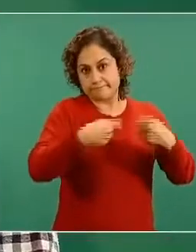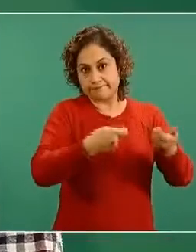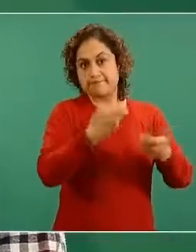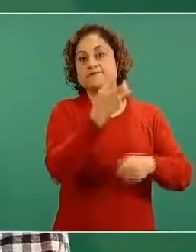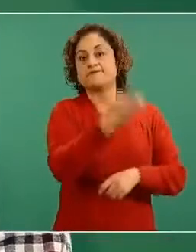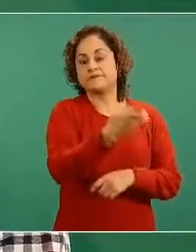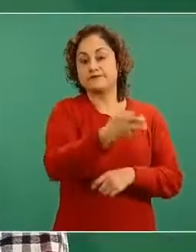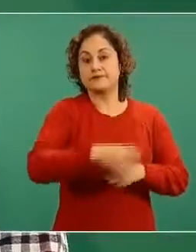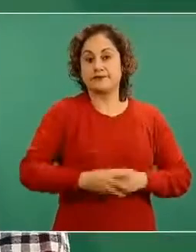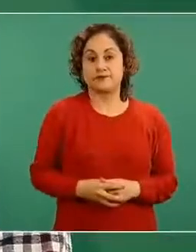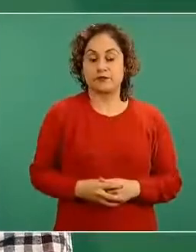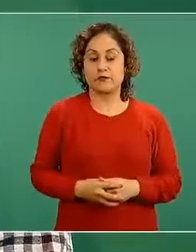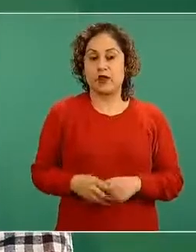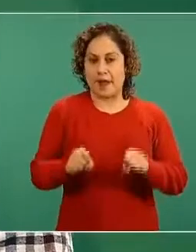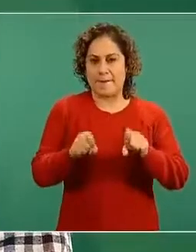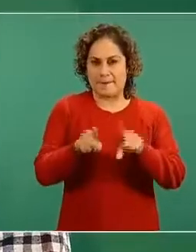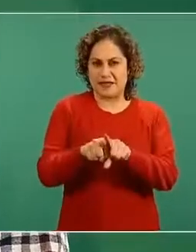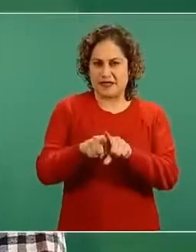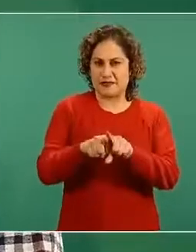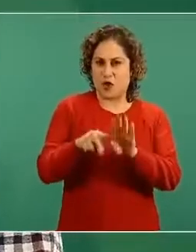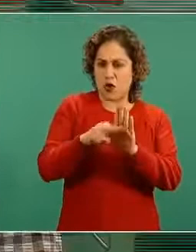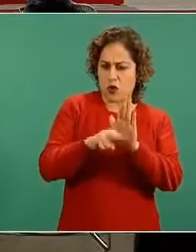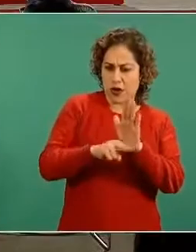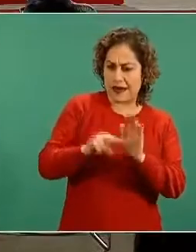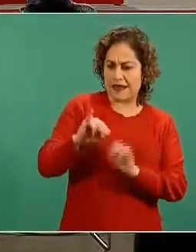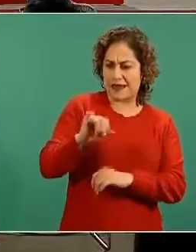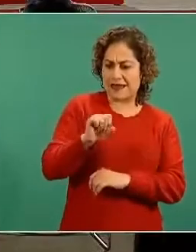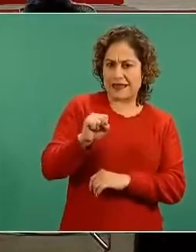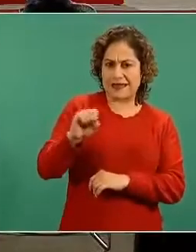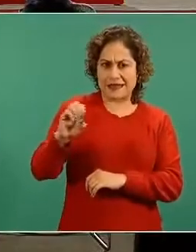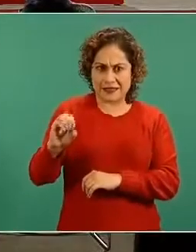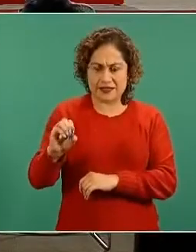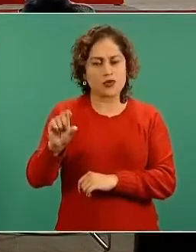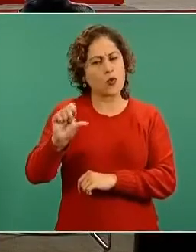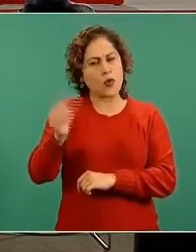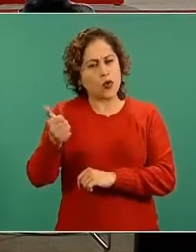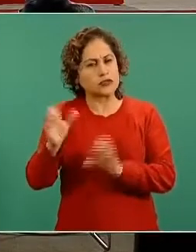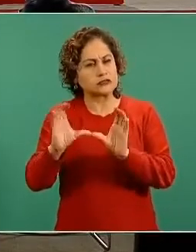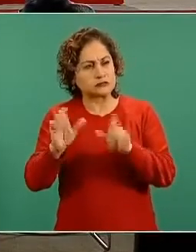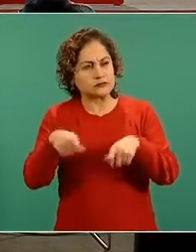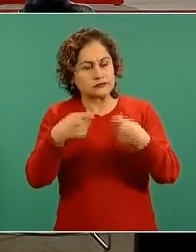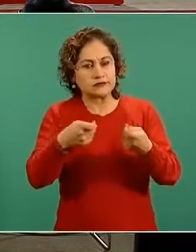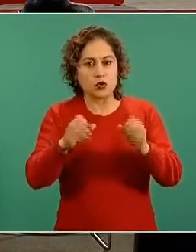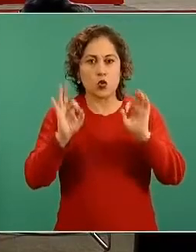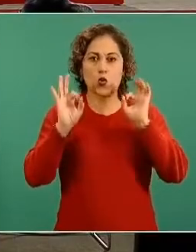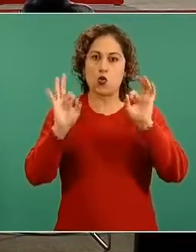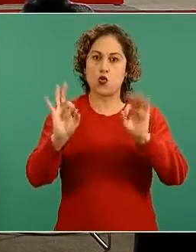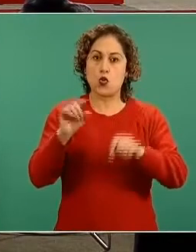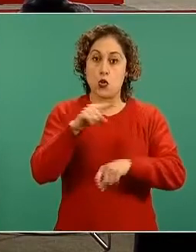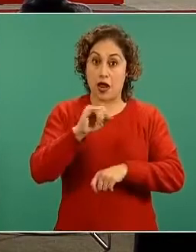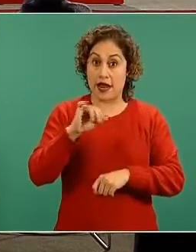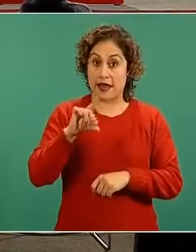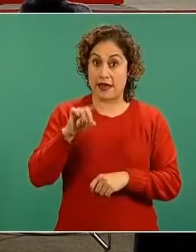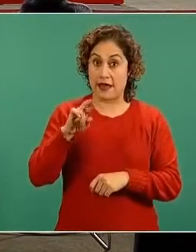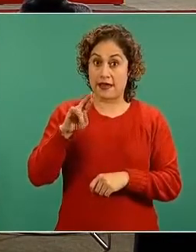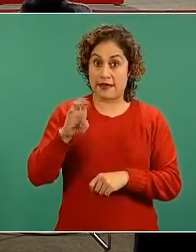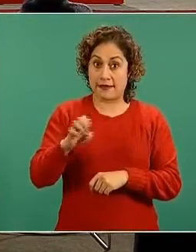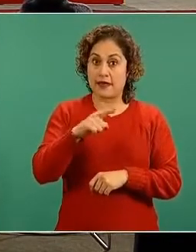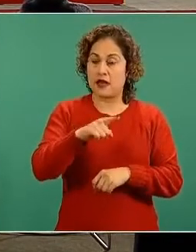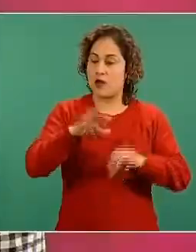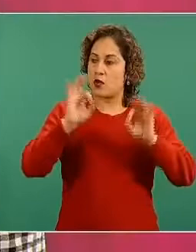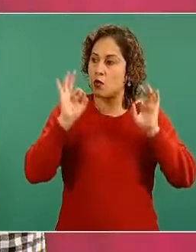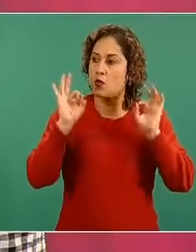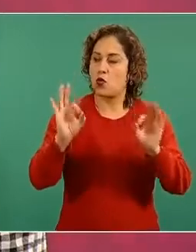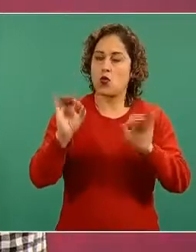algunas del sistema ISO y otras certificaciones. Un laboratorio verdaderamente bueno. Ahora que lo digo y que hay tiempo, aprovecho para agradecer